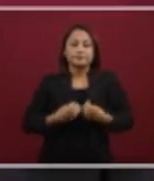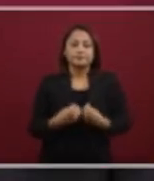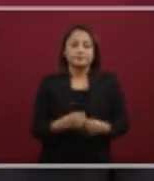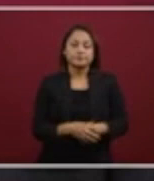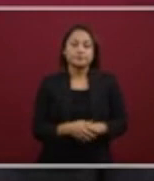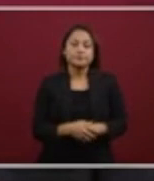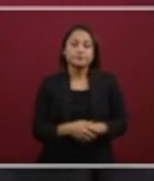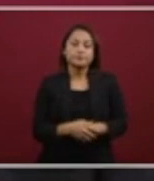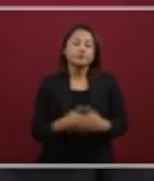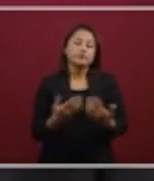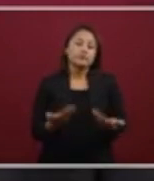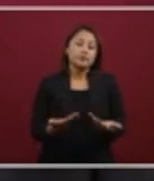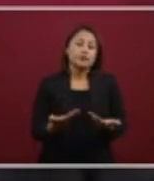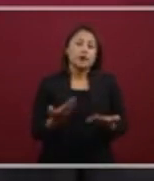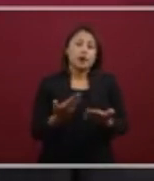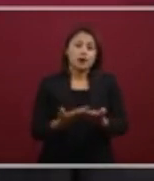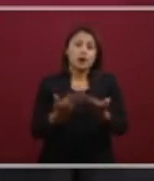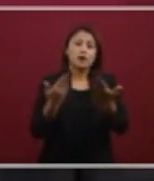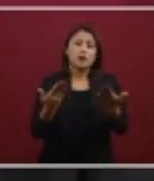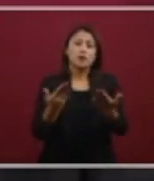vinculación con medios de información.